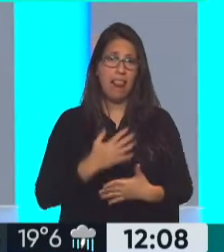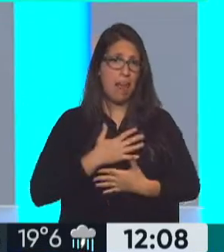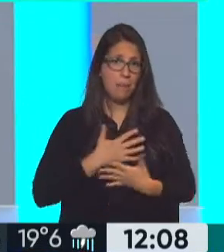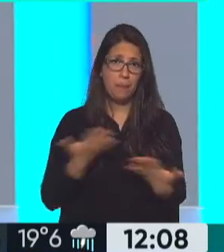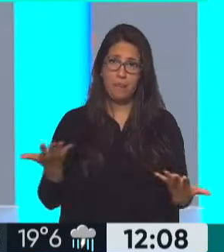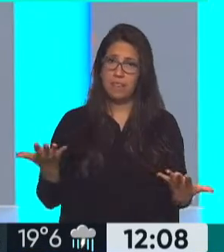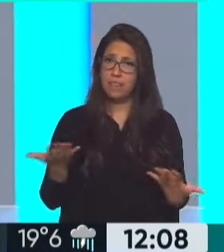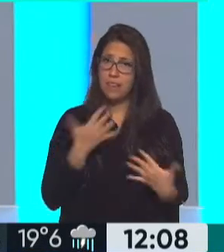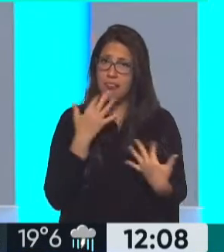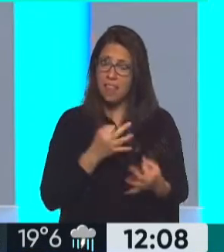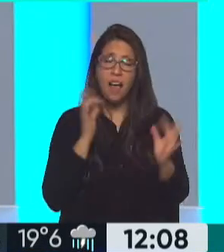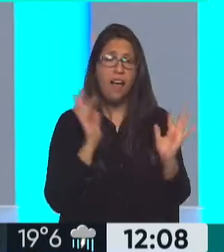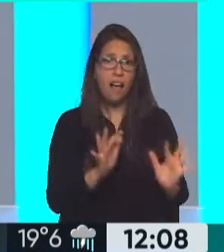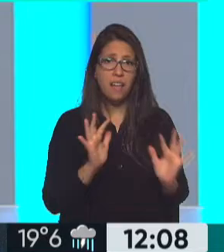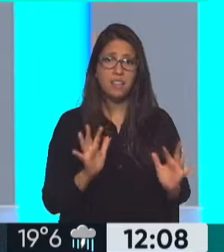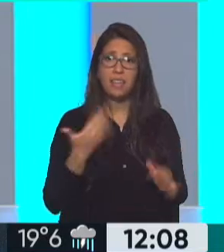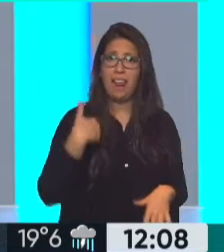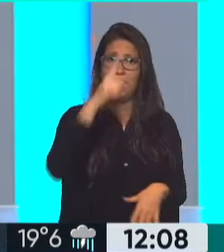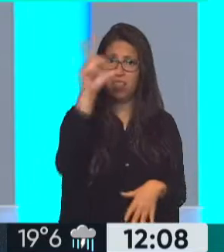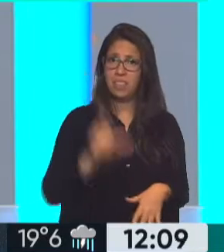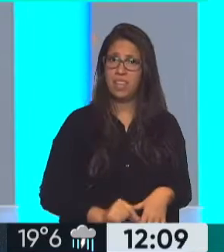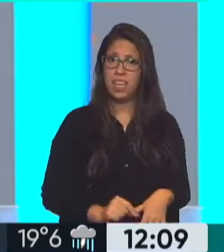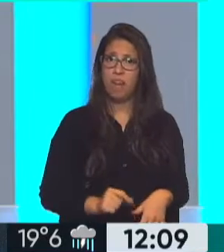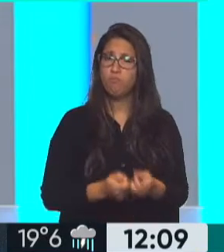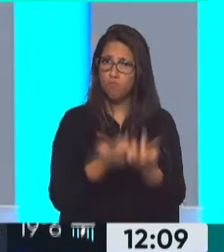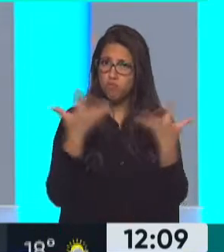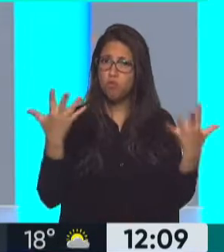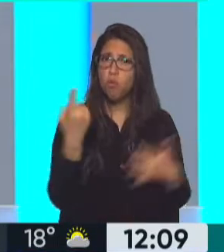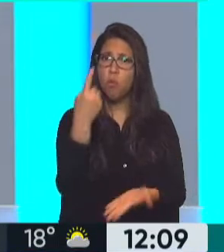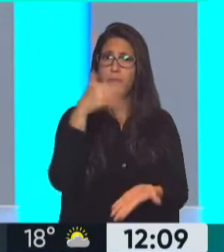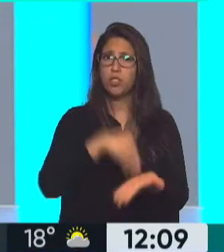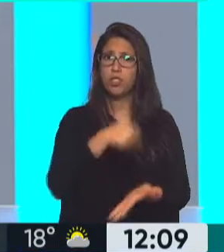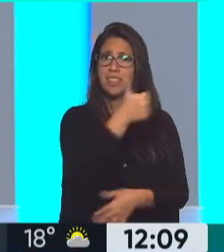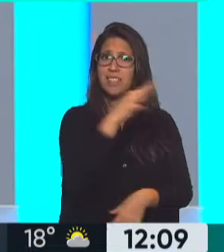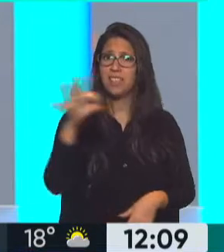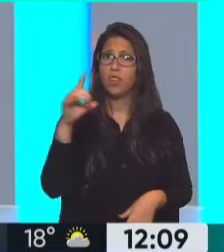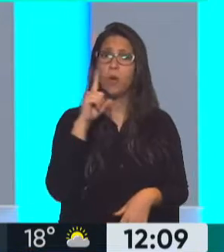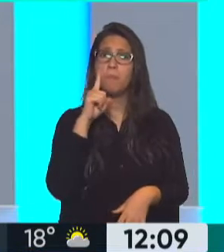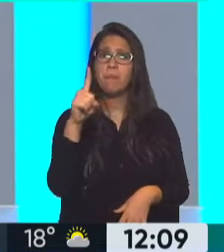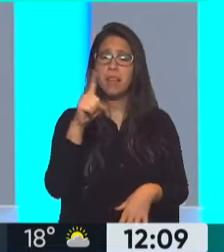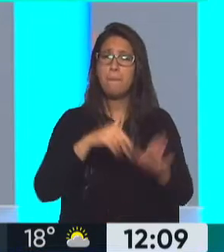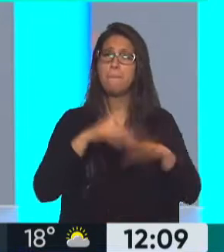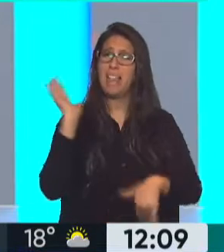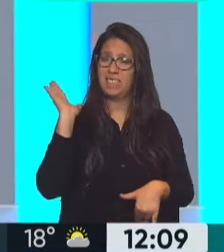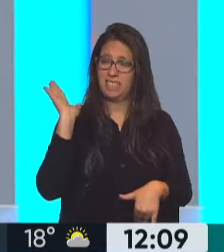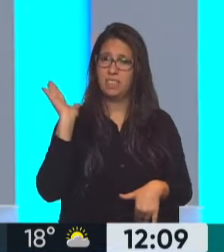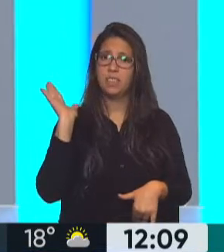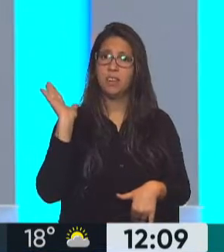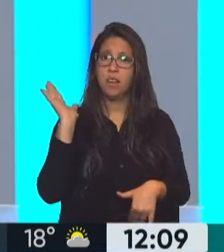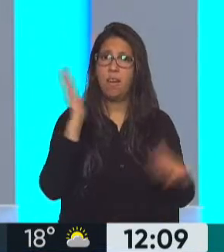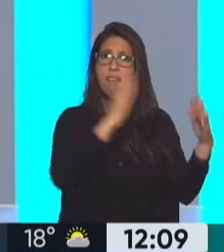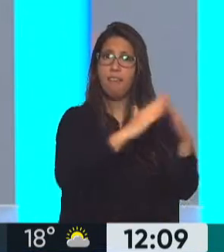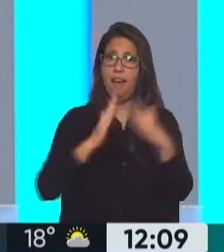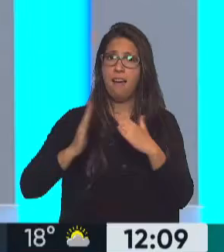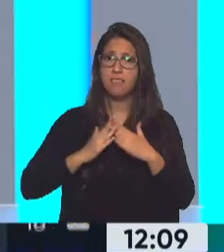realidad muy importante en la Argentina, muy masiva. En la Argentina hay 1.600.000, en realidad más de 1.600.000